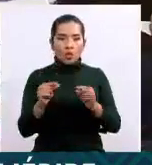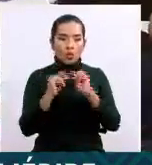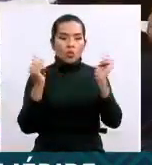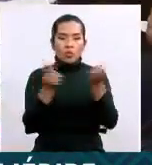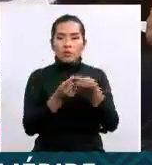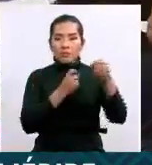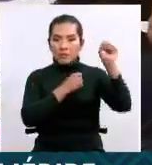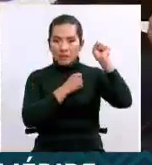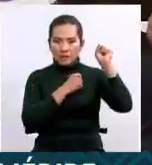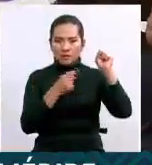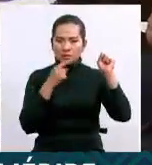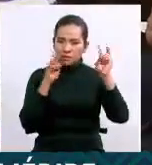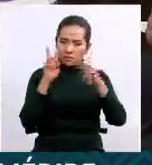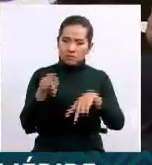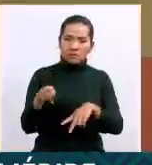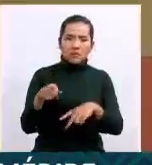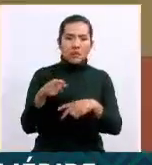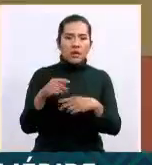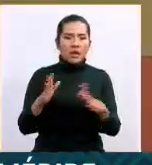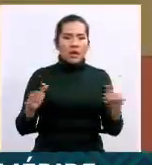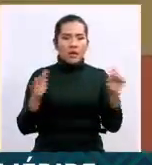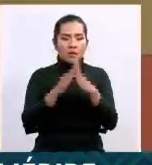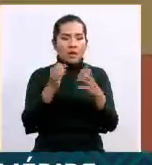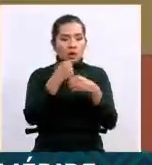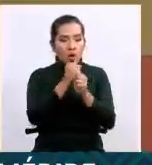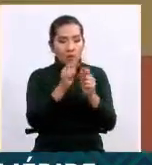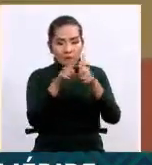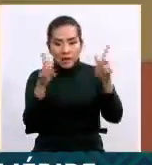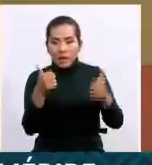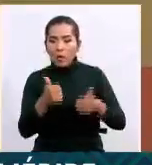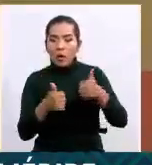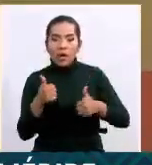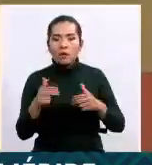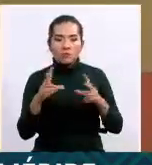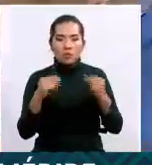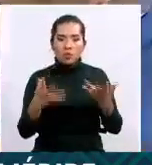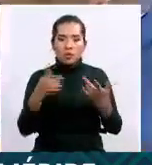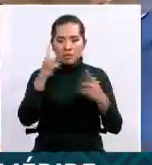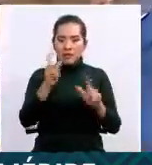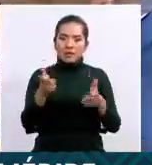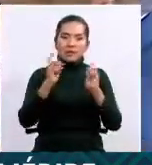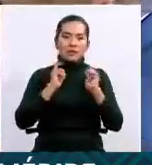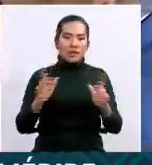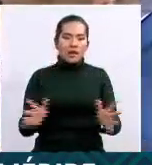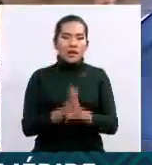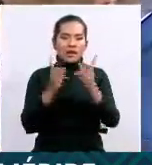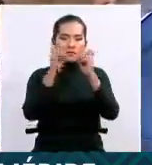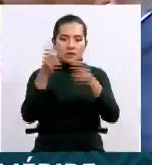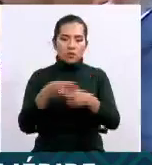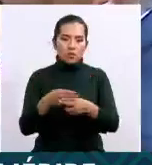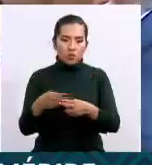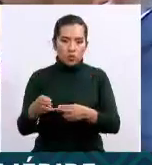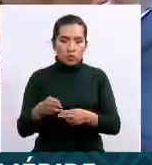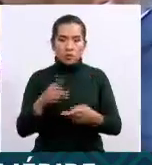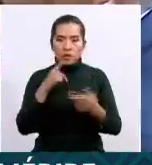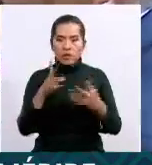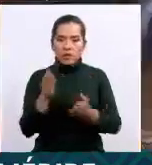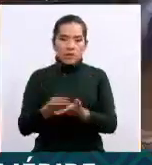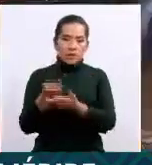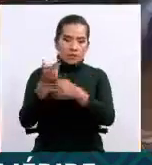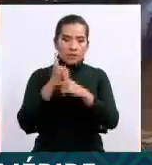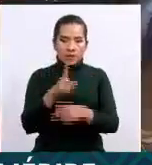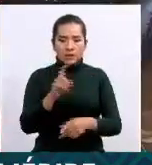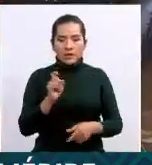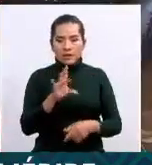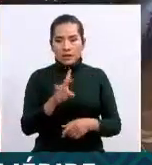Intersocialismo manifestaron que La Paz no tiene obras de magnitud para conmemorar la efeméride, porque si bien se cuenta con el crédito privado de 175